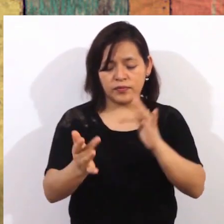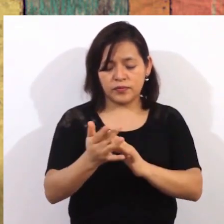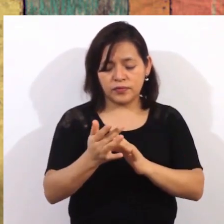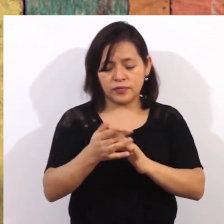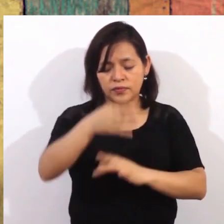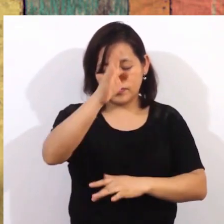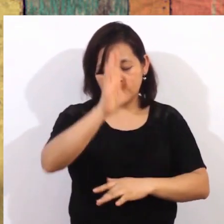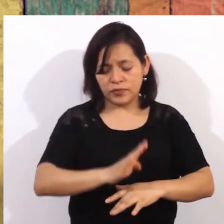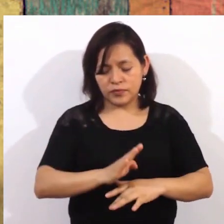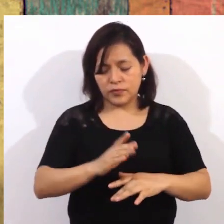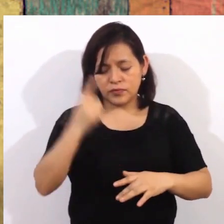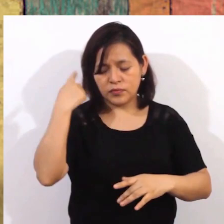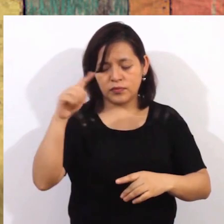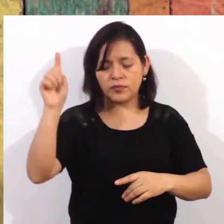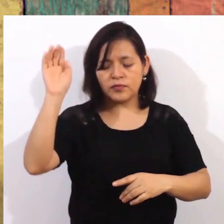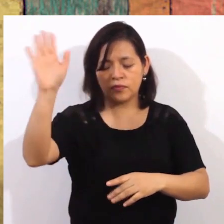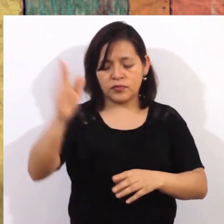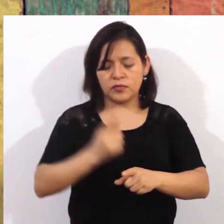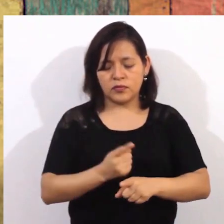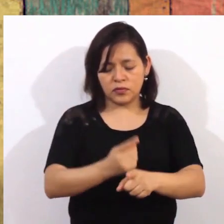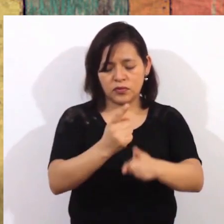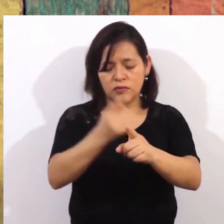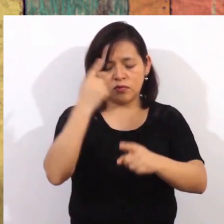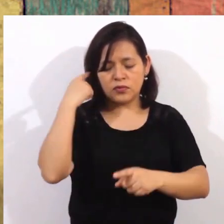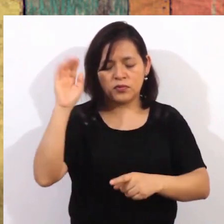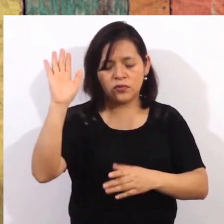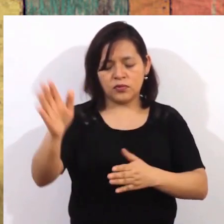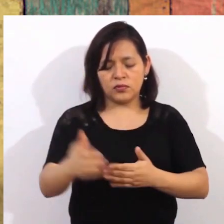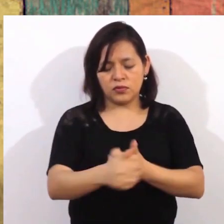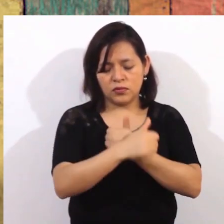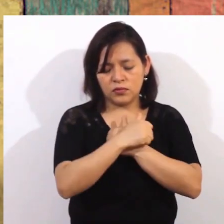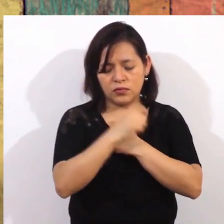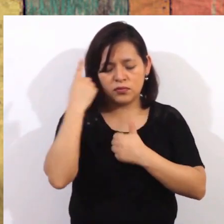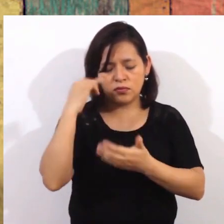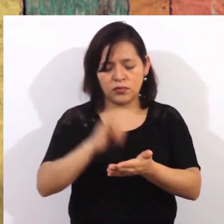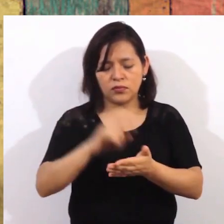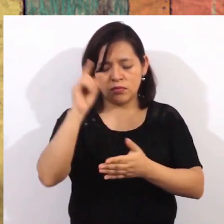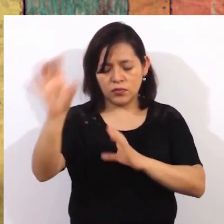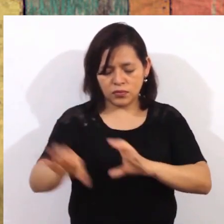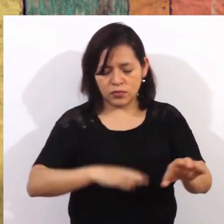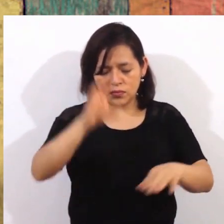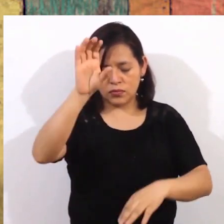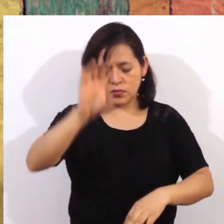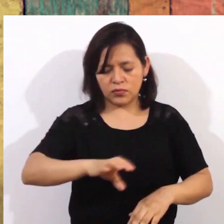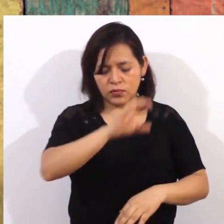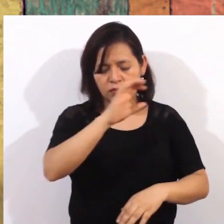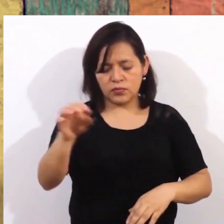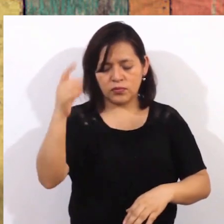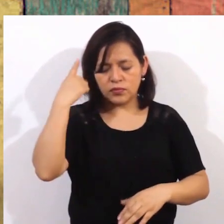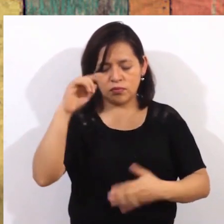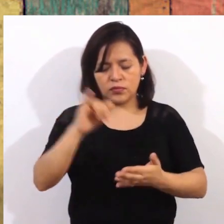muchas gracias, oh Dios, por tu fidelidad, por tu amor, por lo que tú hiciste en la cruz, Señor, por darte